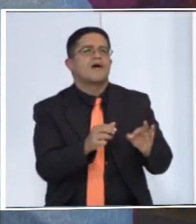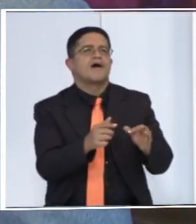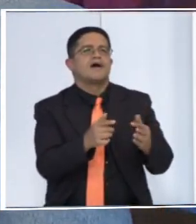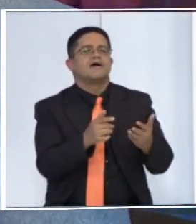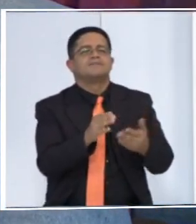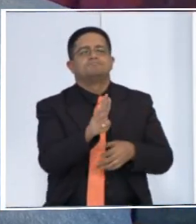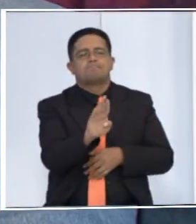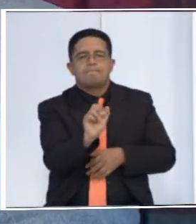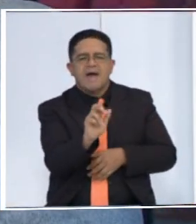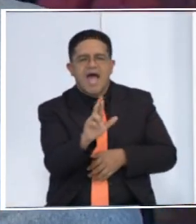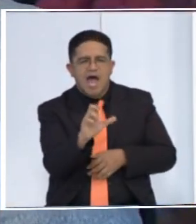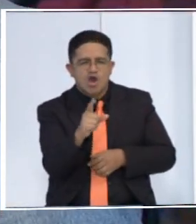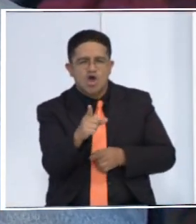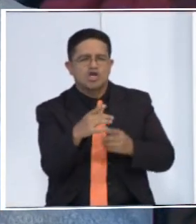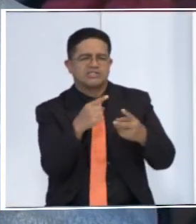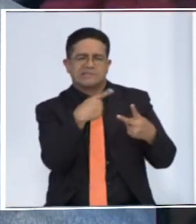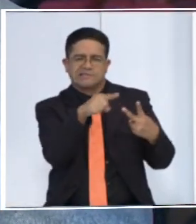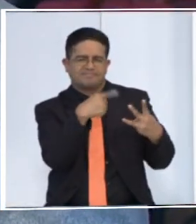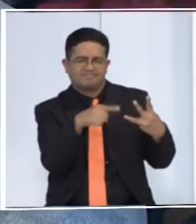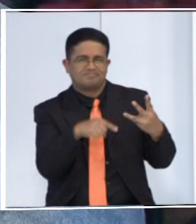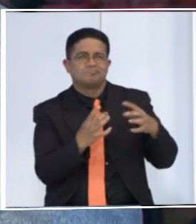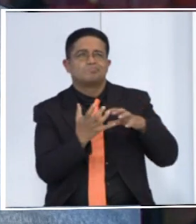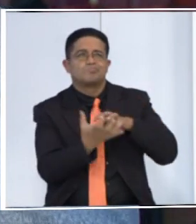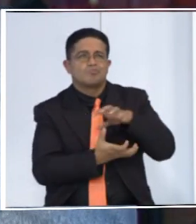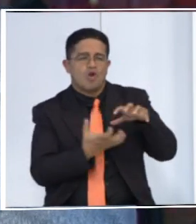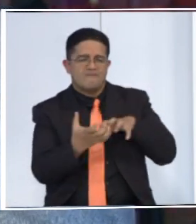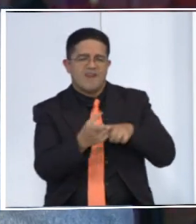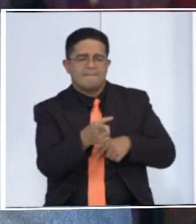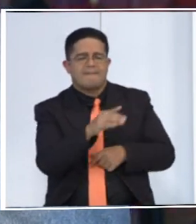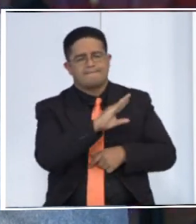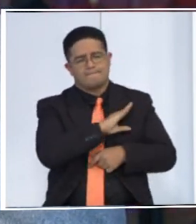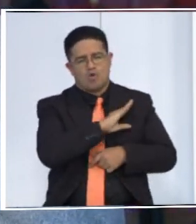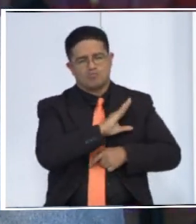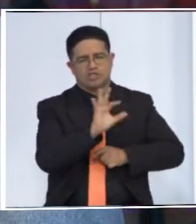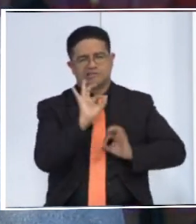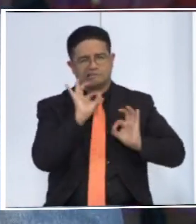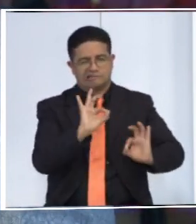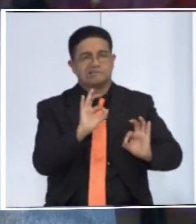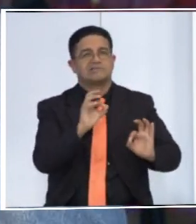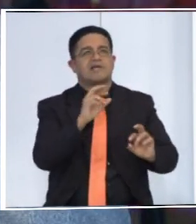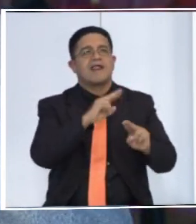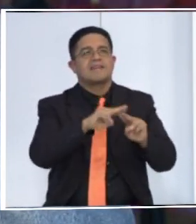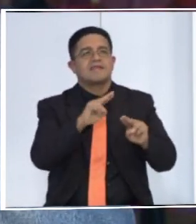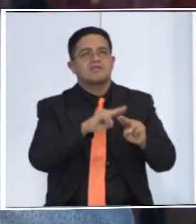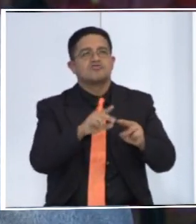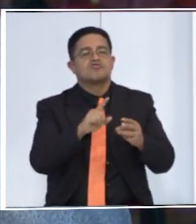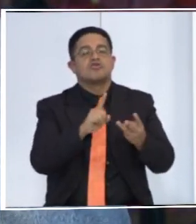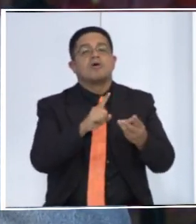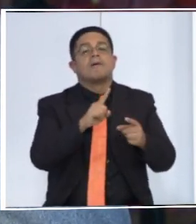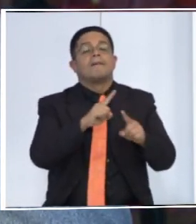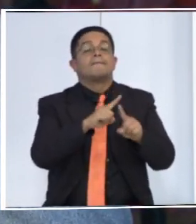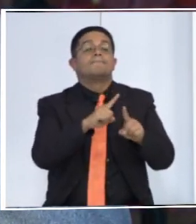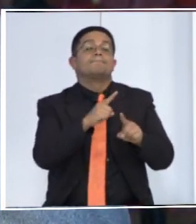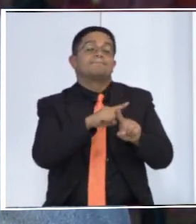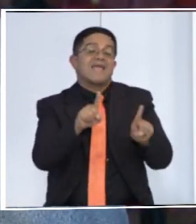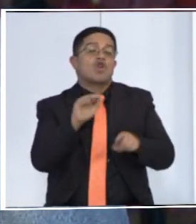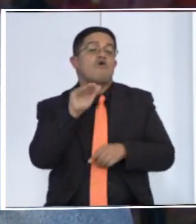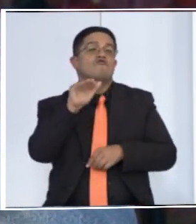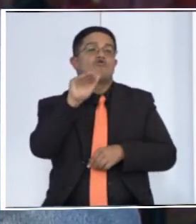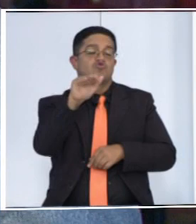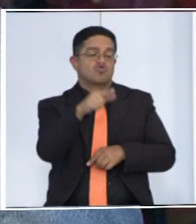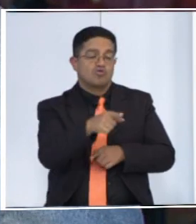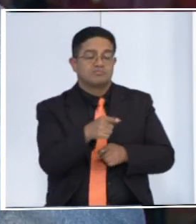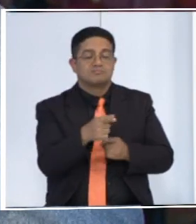varo todo ese tipo de problemas son los que nos llevan a tener problemas en el adulto es decir las deformidades